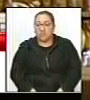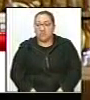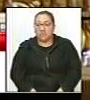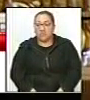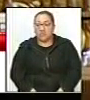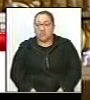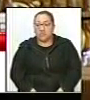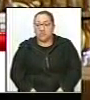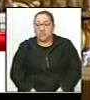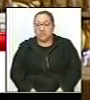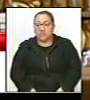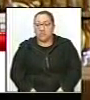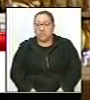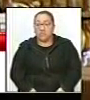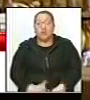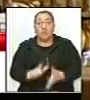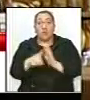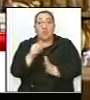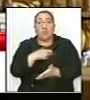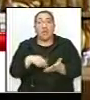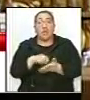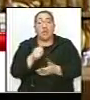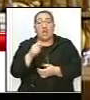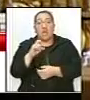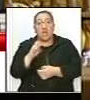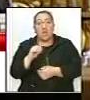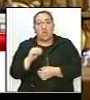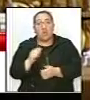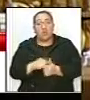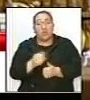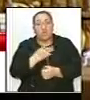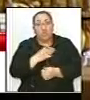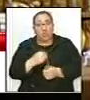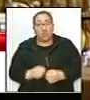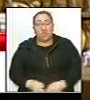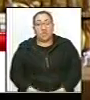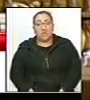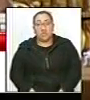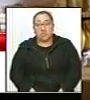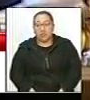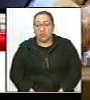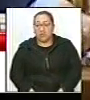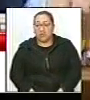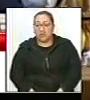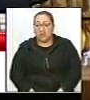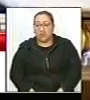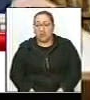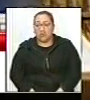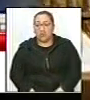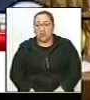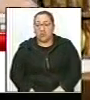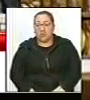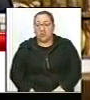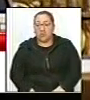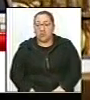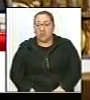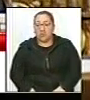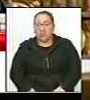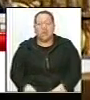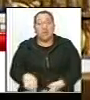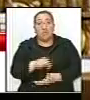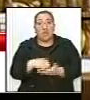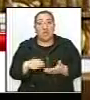Parque Industrial de Ancón y cuál era el estado. En este parque industrial lo que se ha hecho es